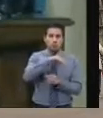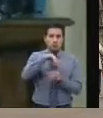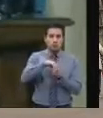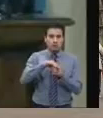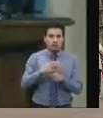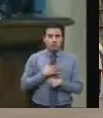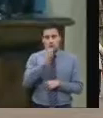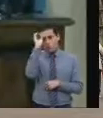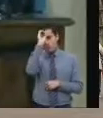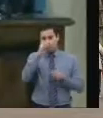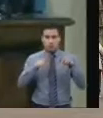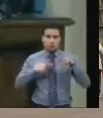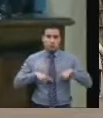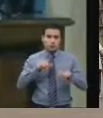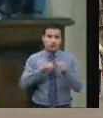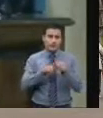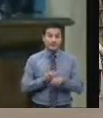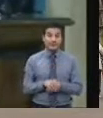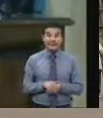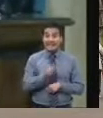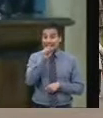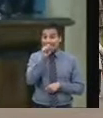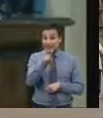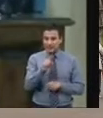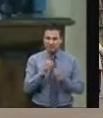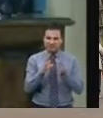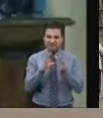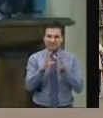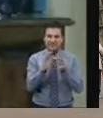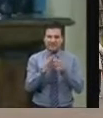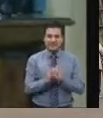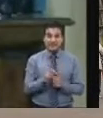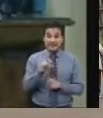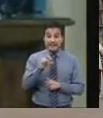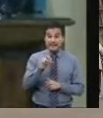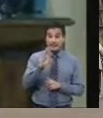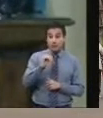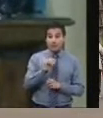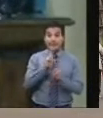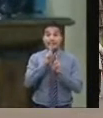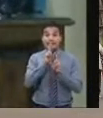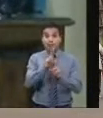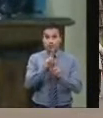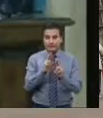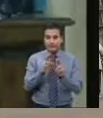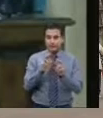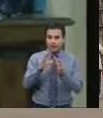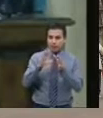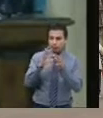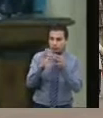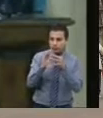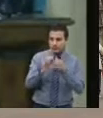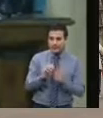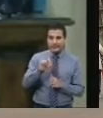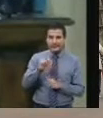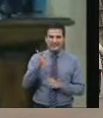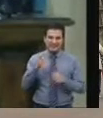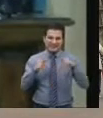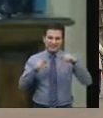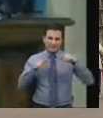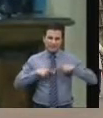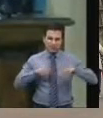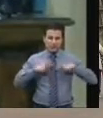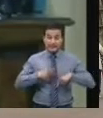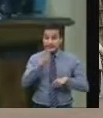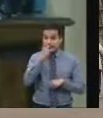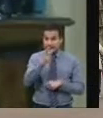una opinión personal. También es importante destacar que 39 respuestas recibidas se desprende que 37 personas